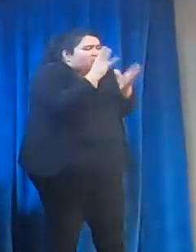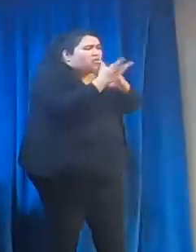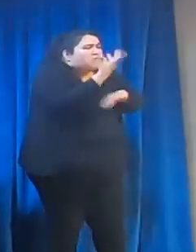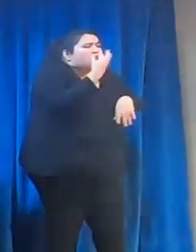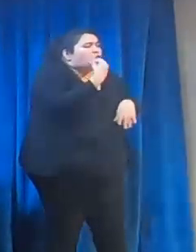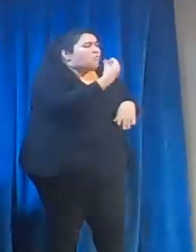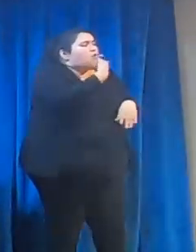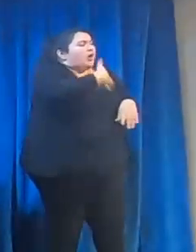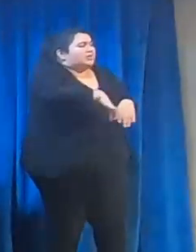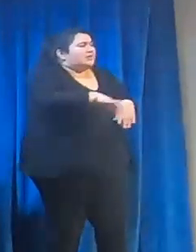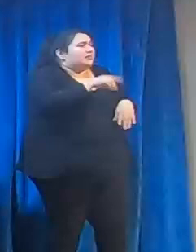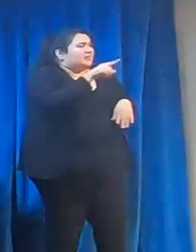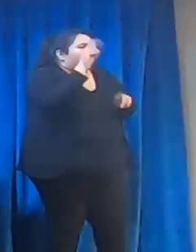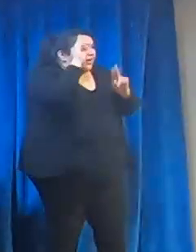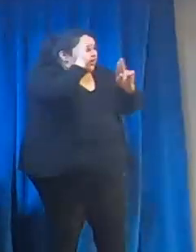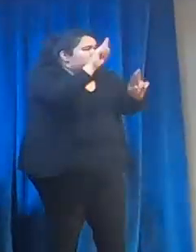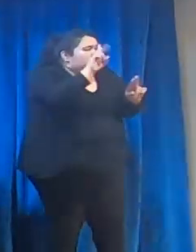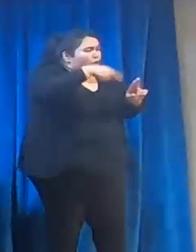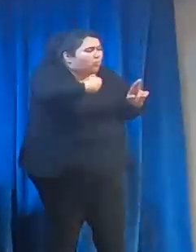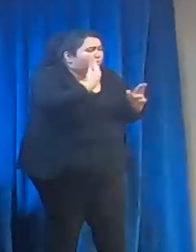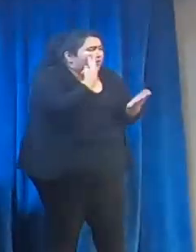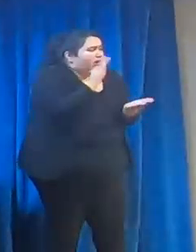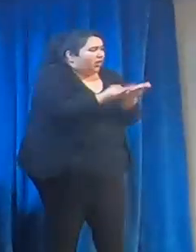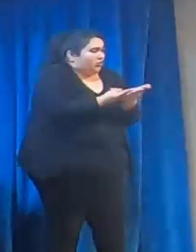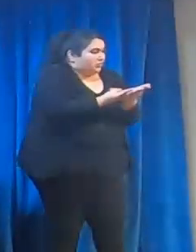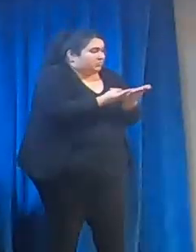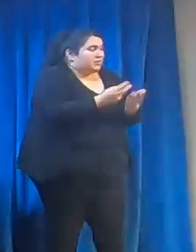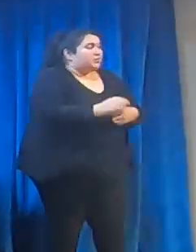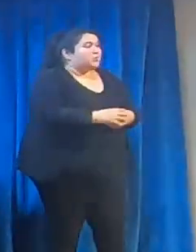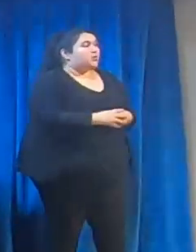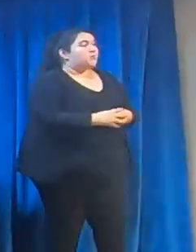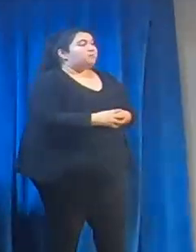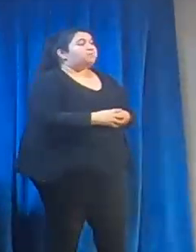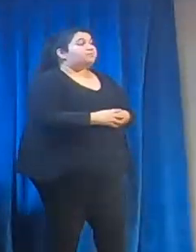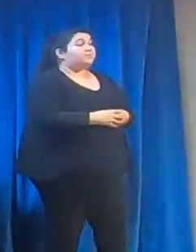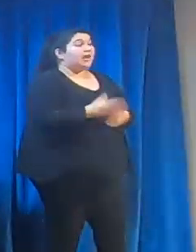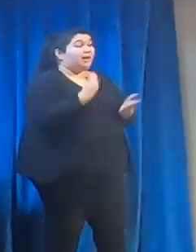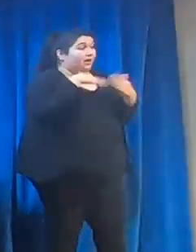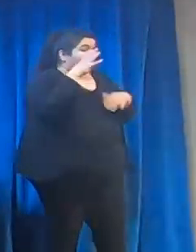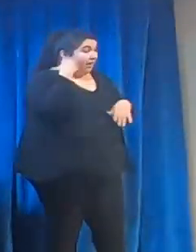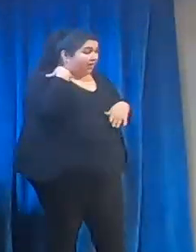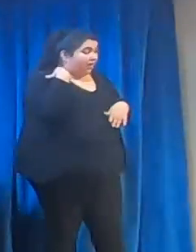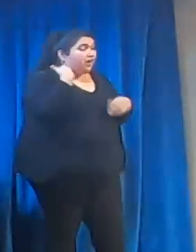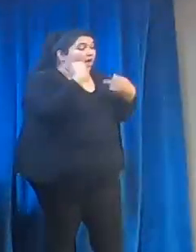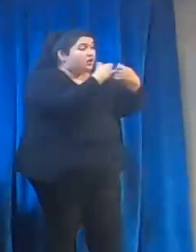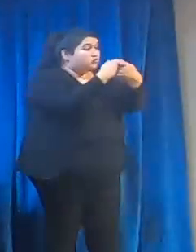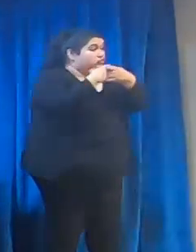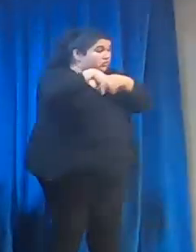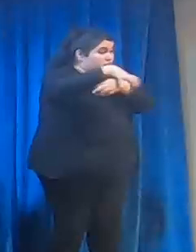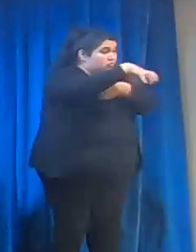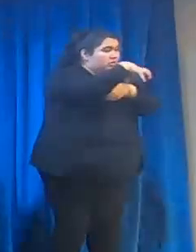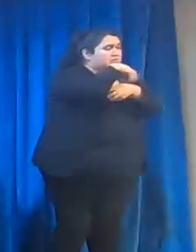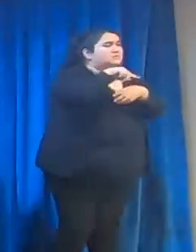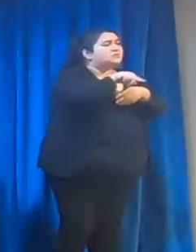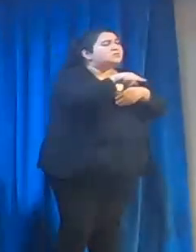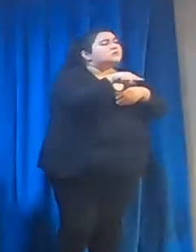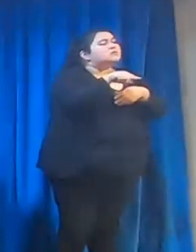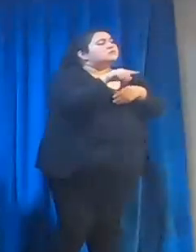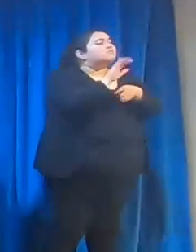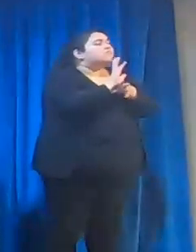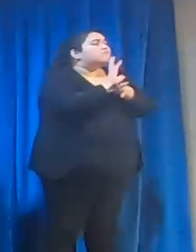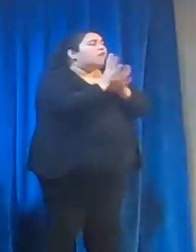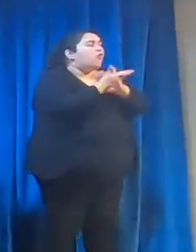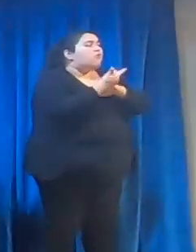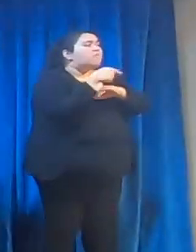el respeto como forma de reconocimiento. En general, en estas organizaciones, el respeto, la horizontalidad,